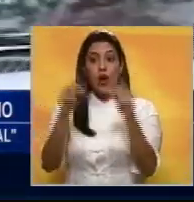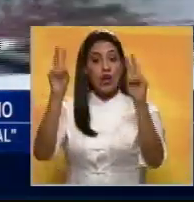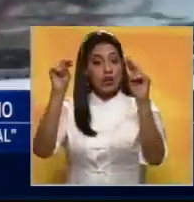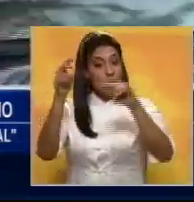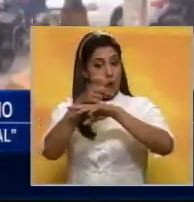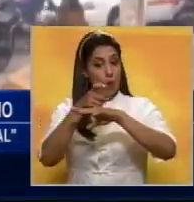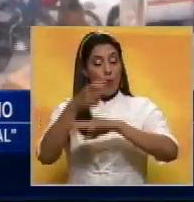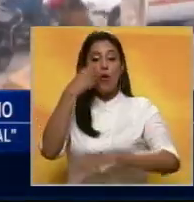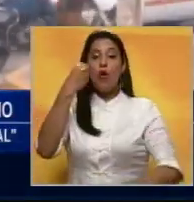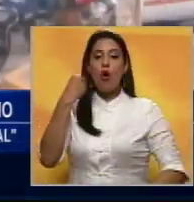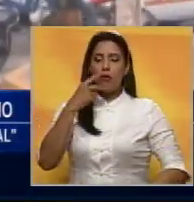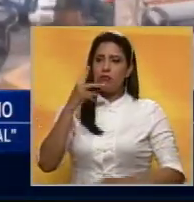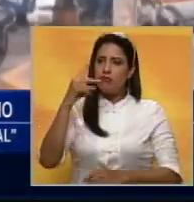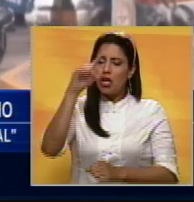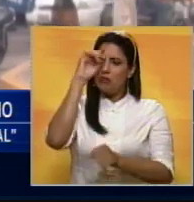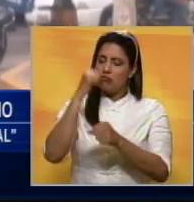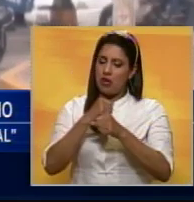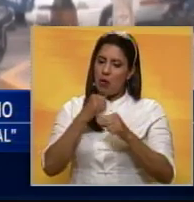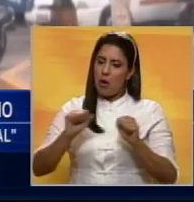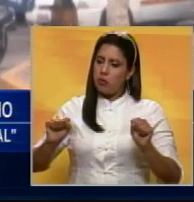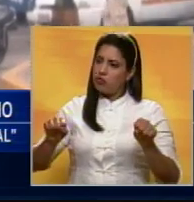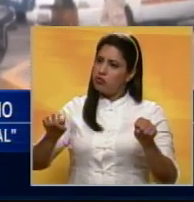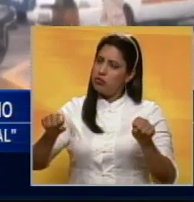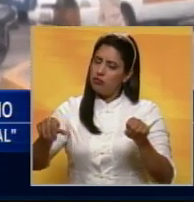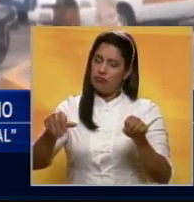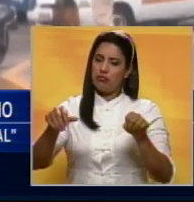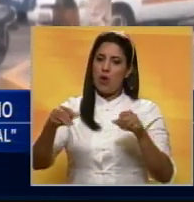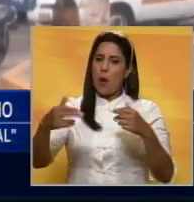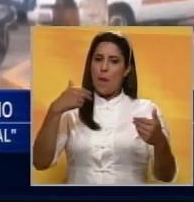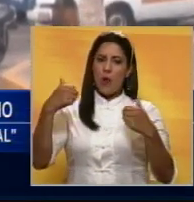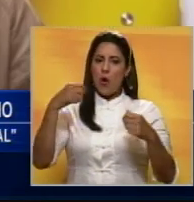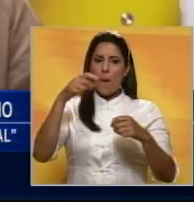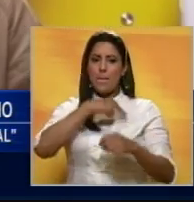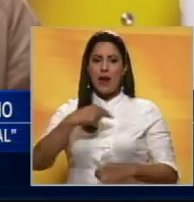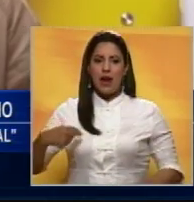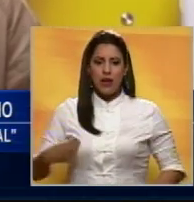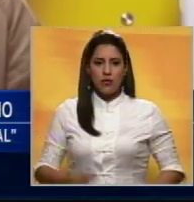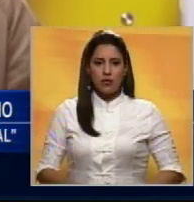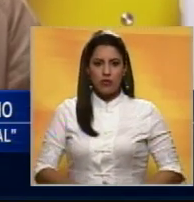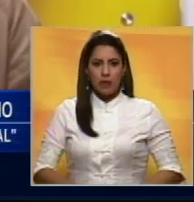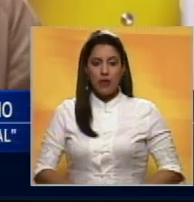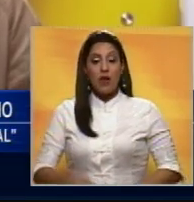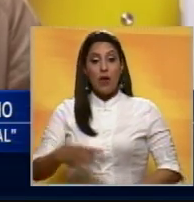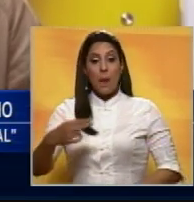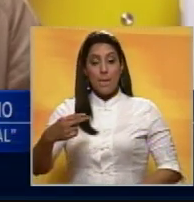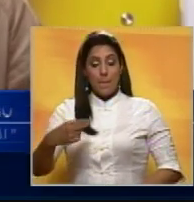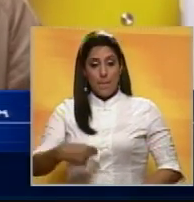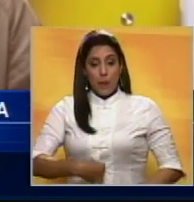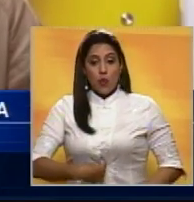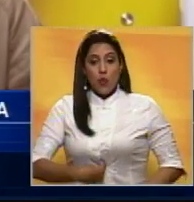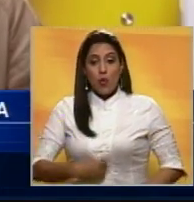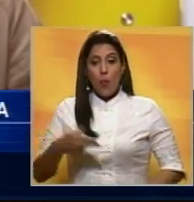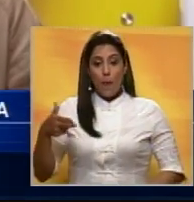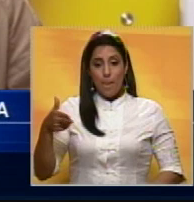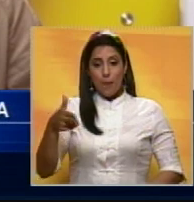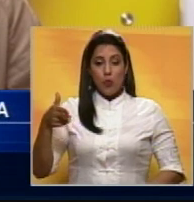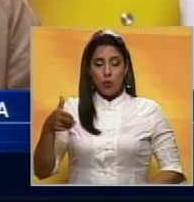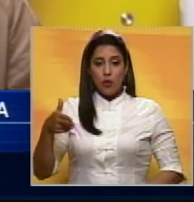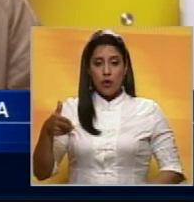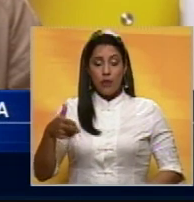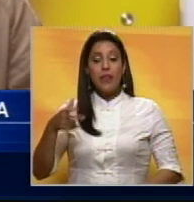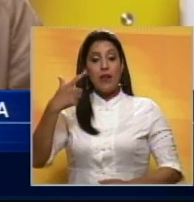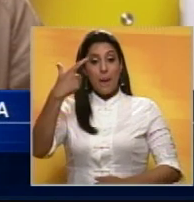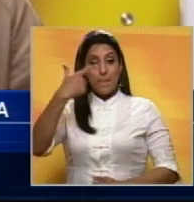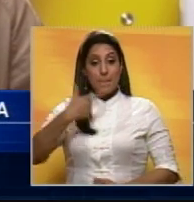el gobernador, el joven salía de su trabajo y al pasar por la avenida fue atacado por delincuentes. Tiro en el estómago,